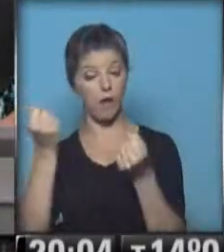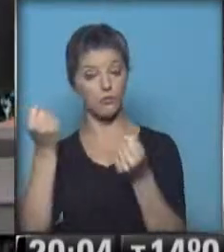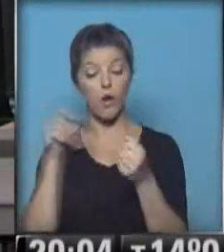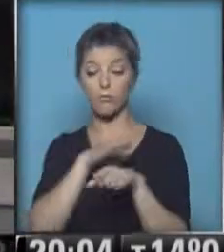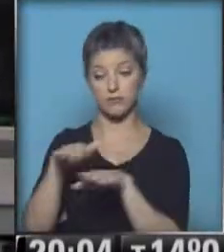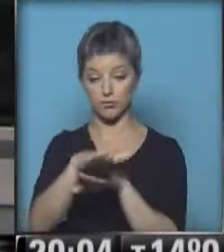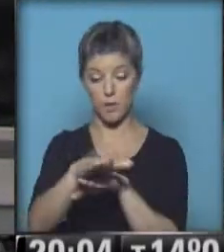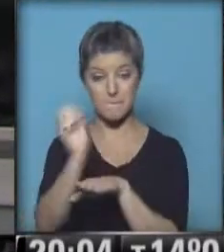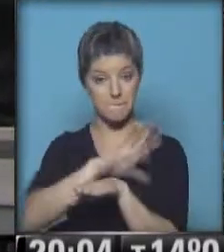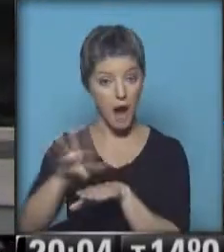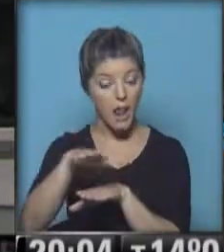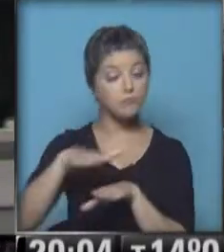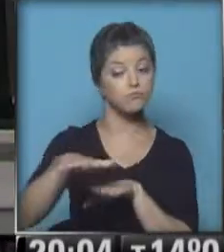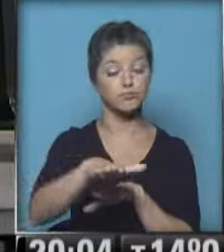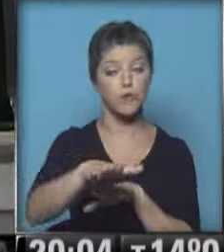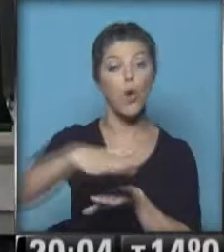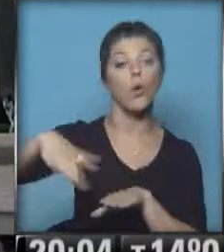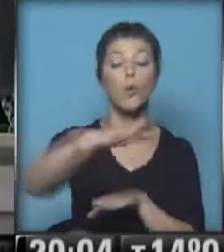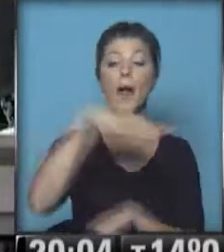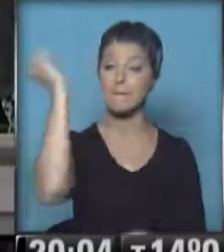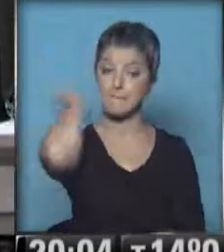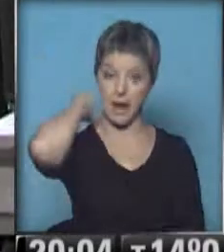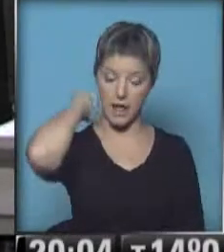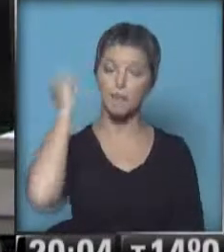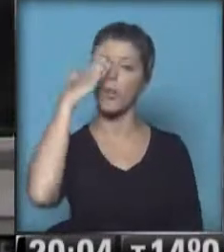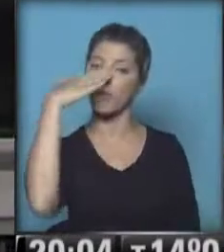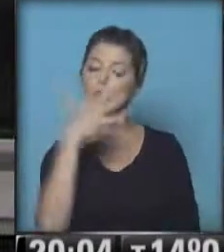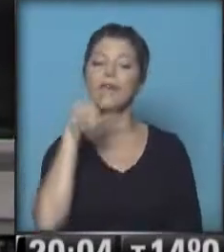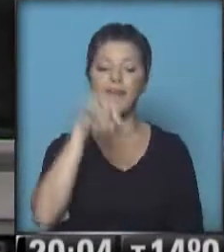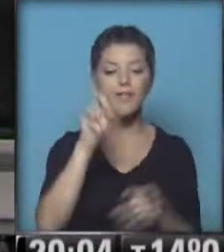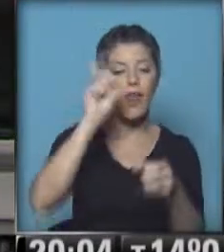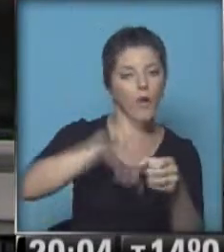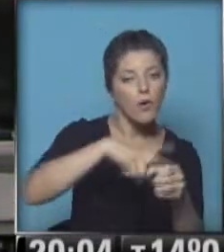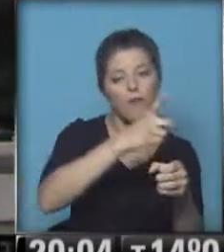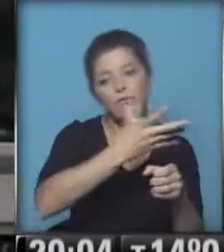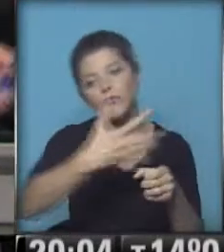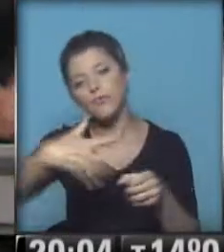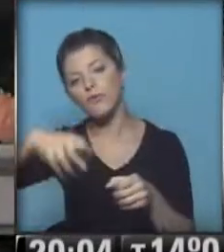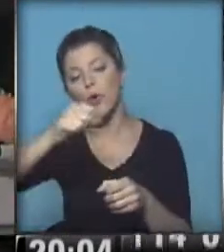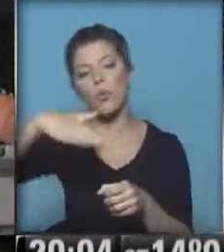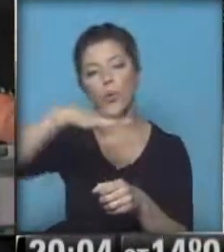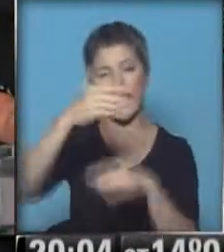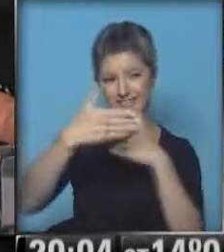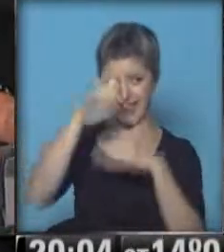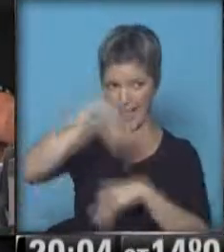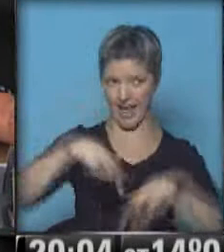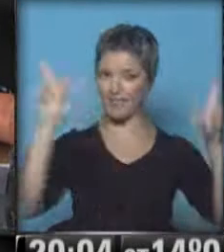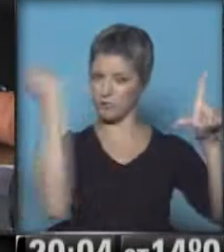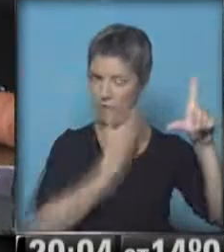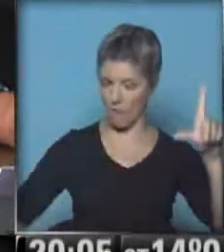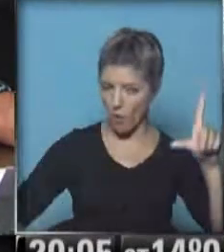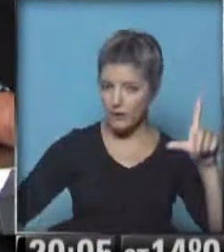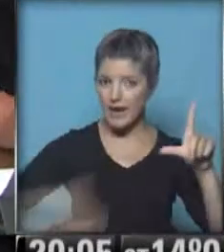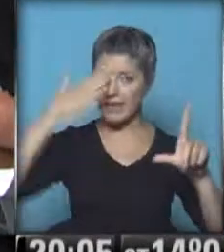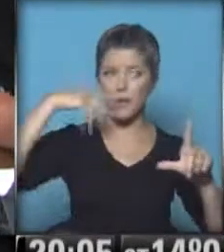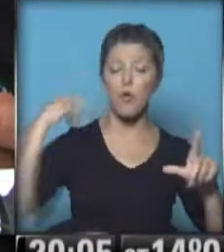mal su vehículo en el barrio de Palermo, fue trasladado por la grúa a un lugar muy cerquita aquí de Canal 7 y tuvo un